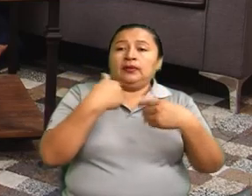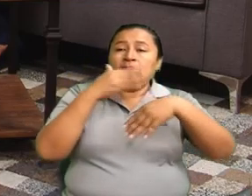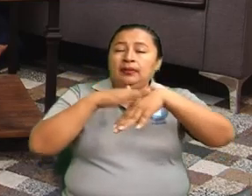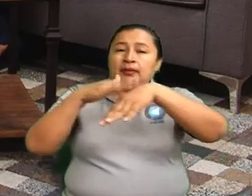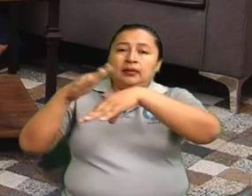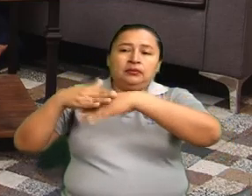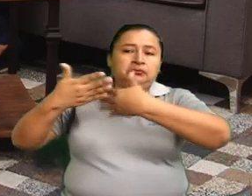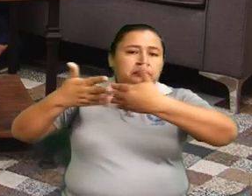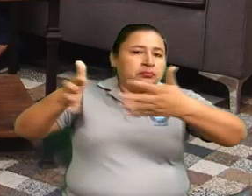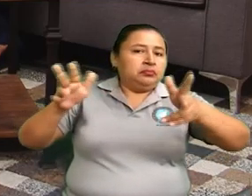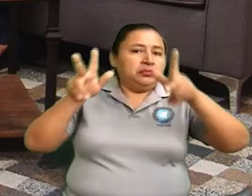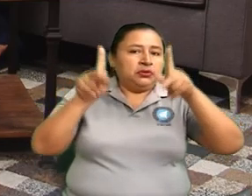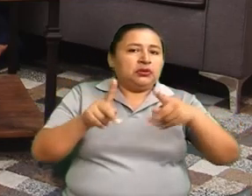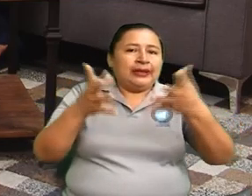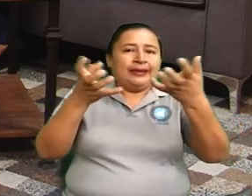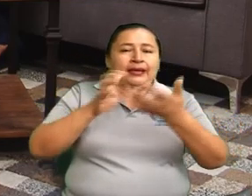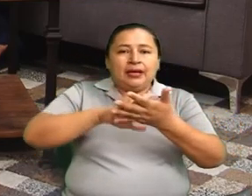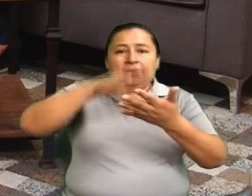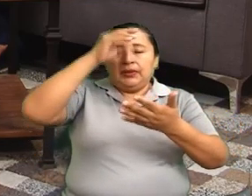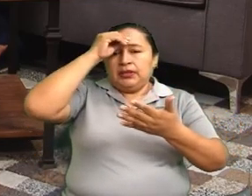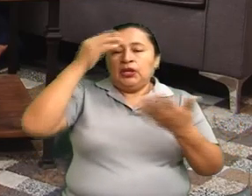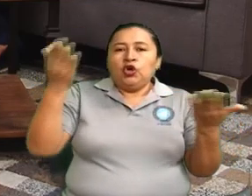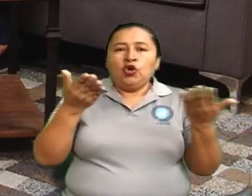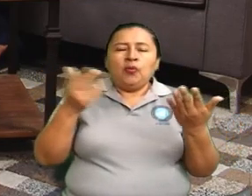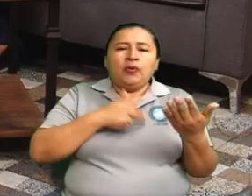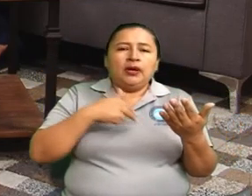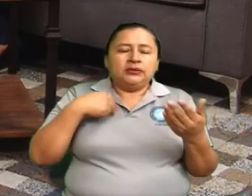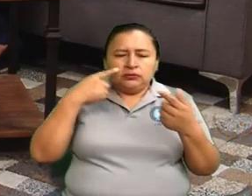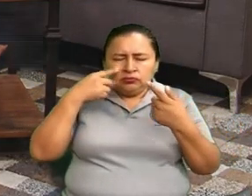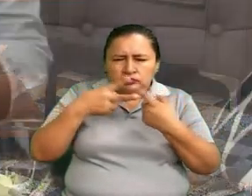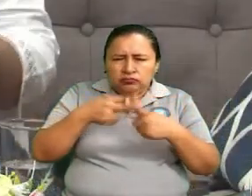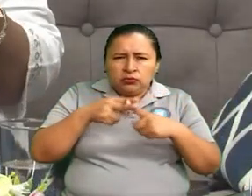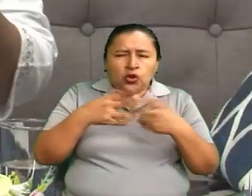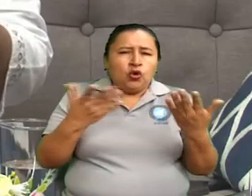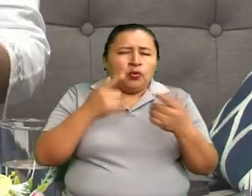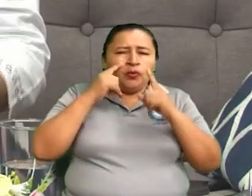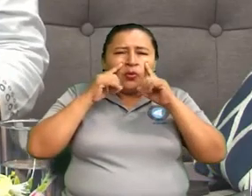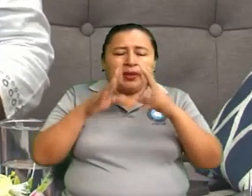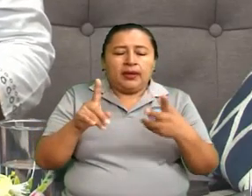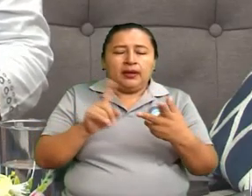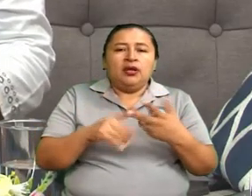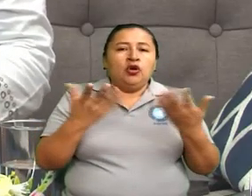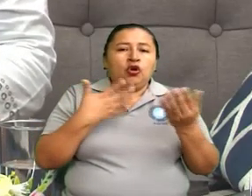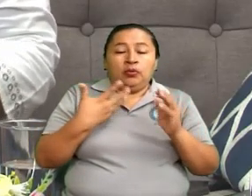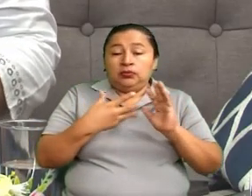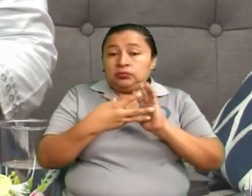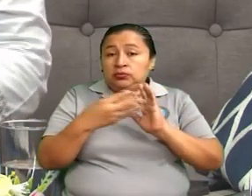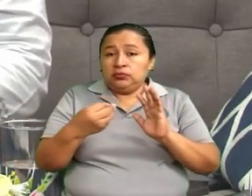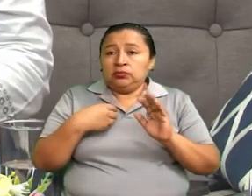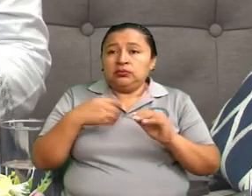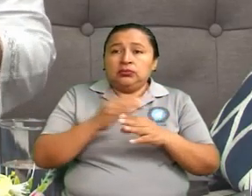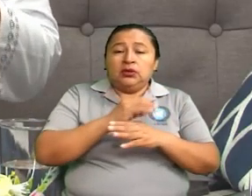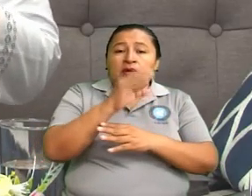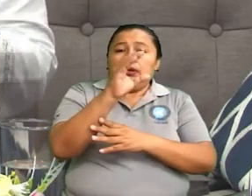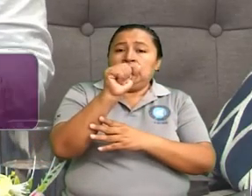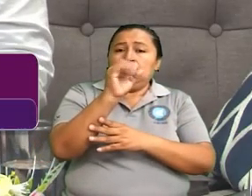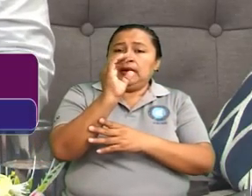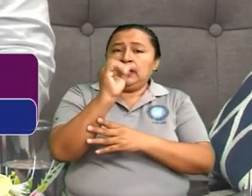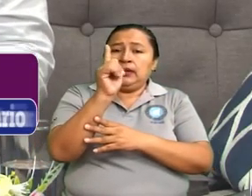manera abierta a quien quiera aprender cómo dar mantenimiento, cómo cuidar, cómo reproducir los cactus, ya sea